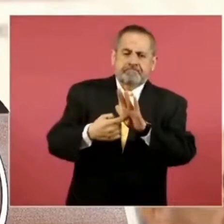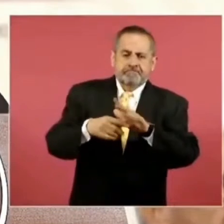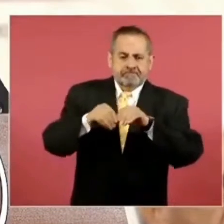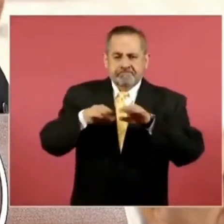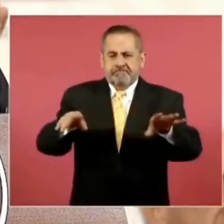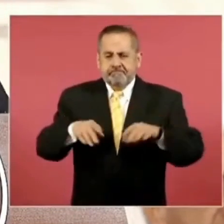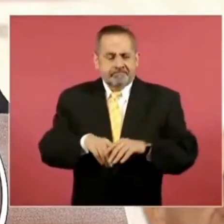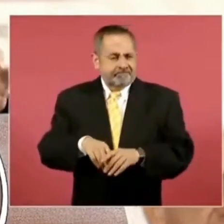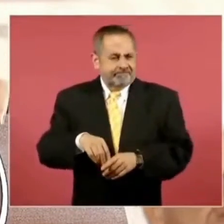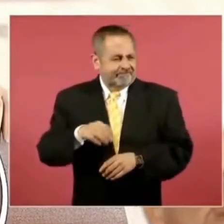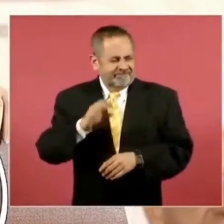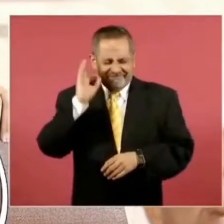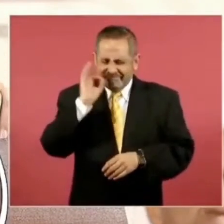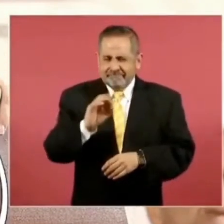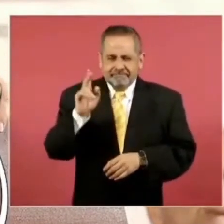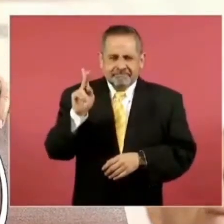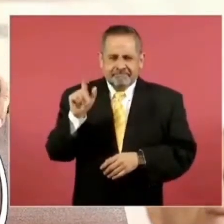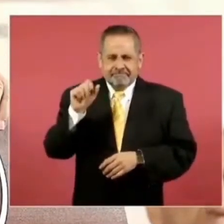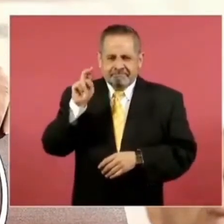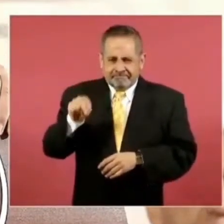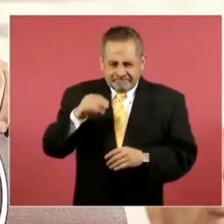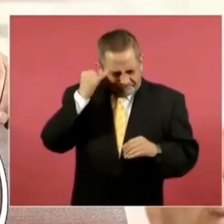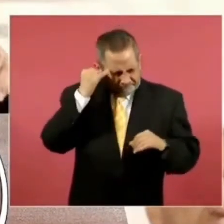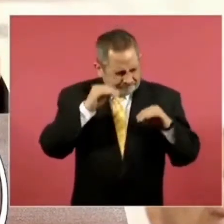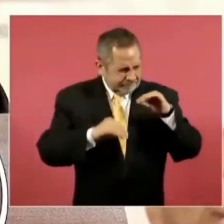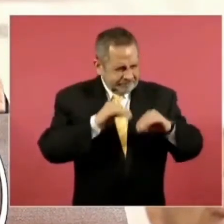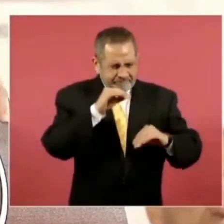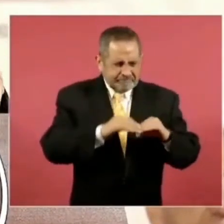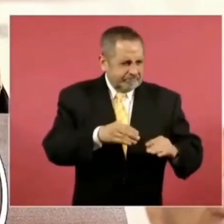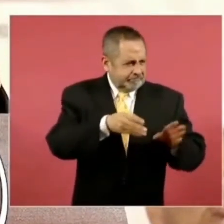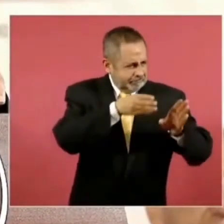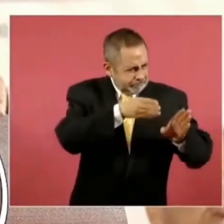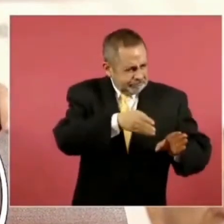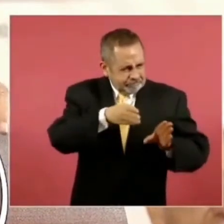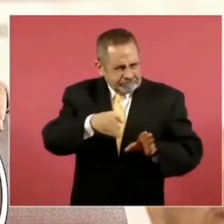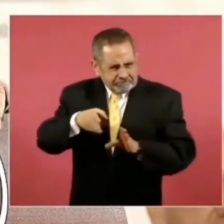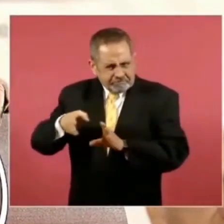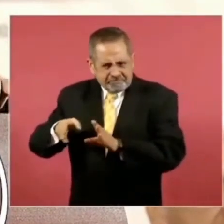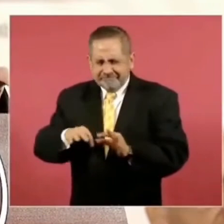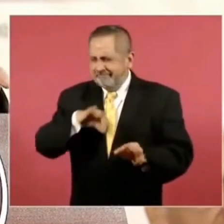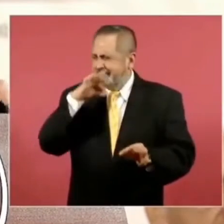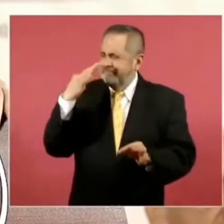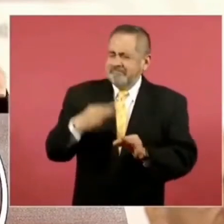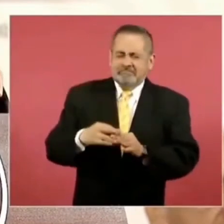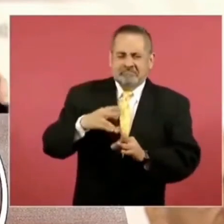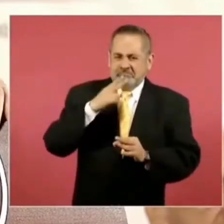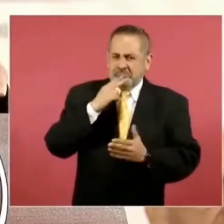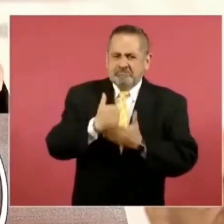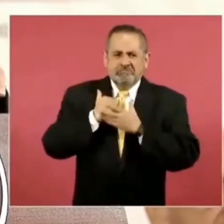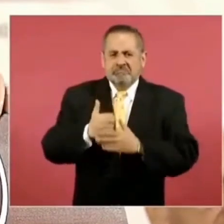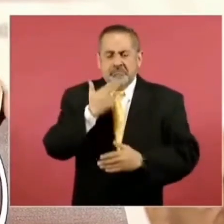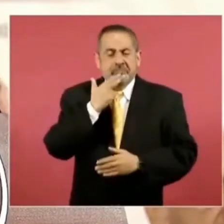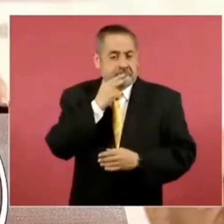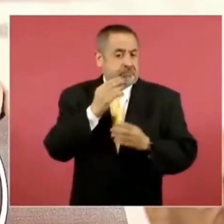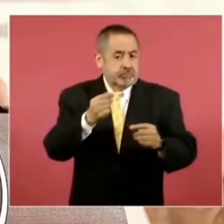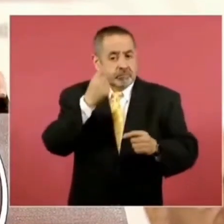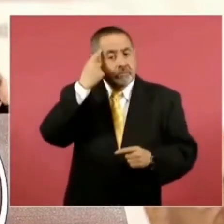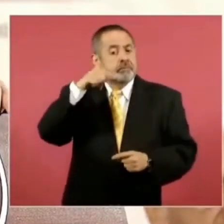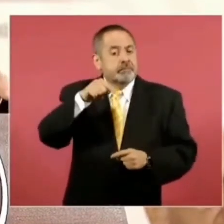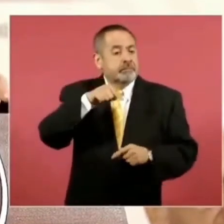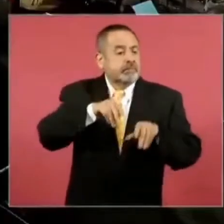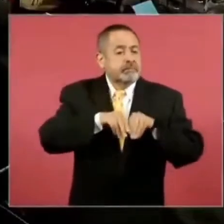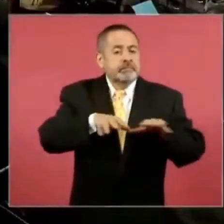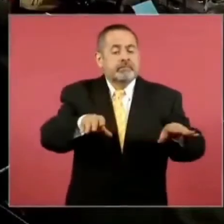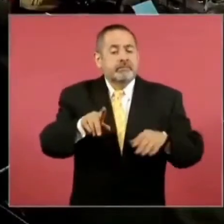es un plan que llevamos a cabo que nos va a permitir llegar